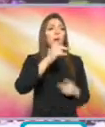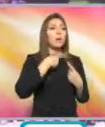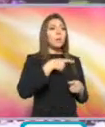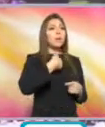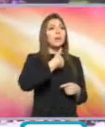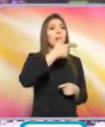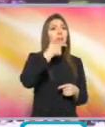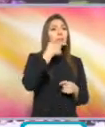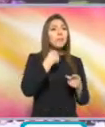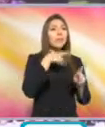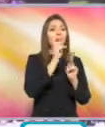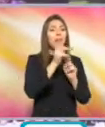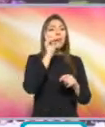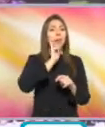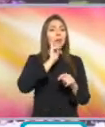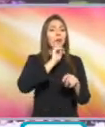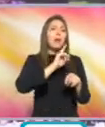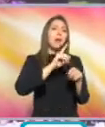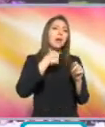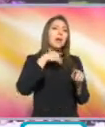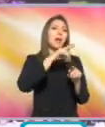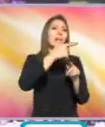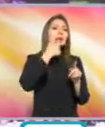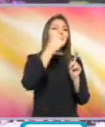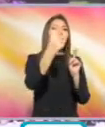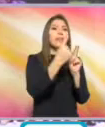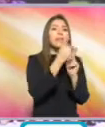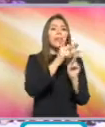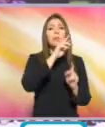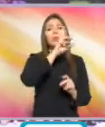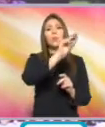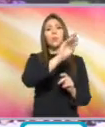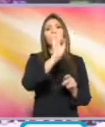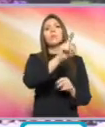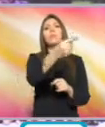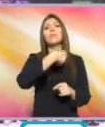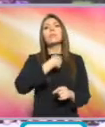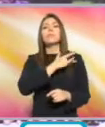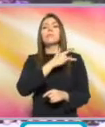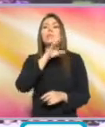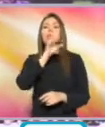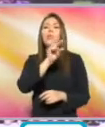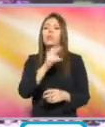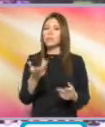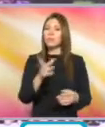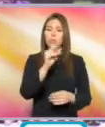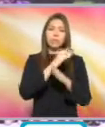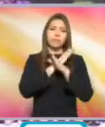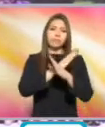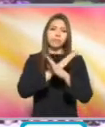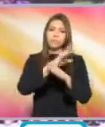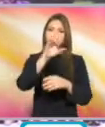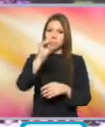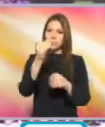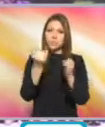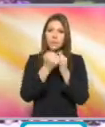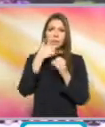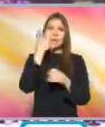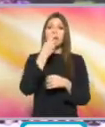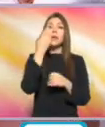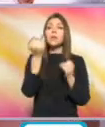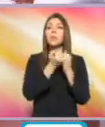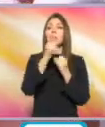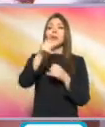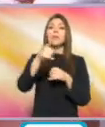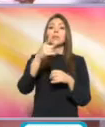conmigo, etcétera. Entonces, si abrimos nuestra mente, podemos darnos cuenta que puede haber gente atractiva, lo cual tampoco significa que te le vas a arrojar, ¿no? Ni que vas a